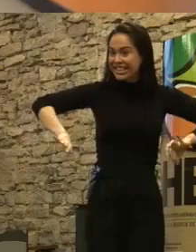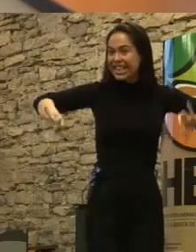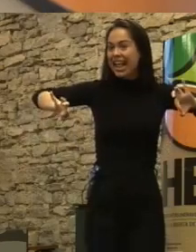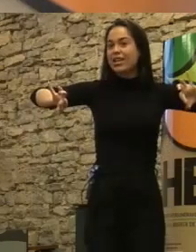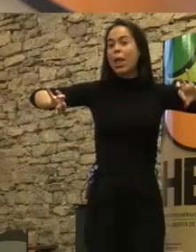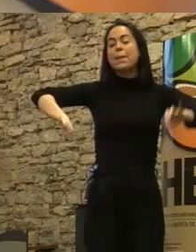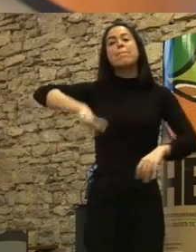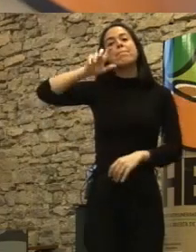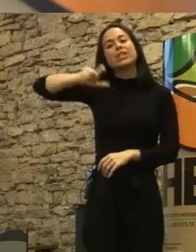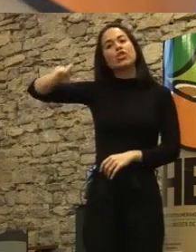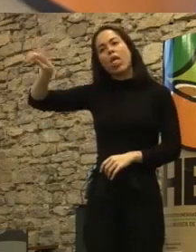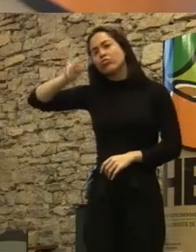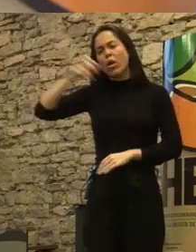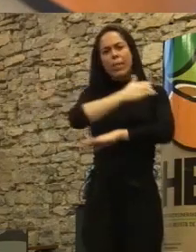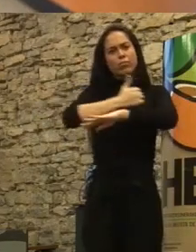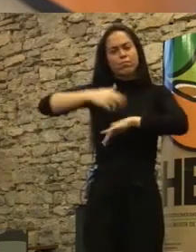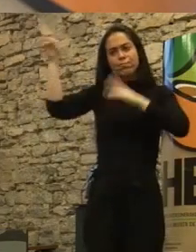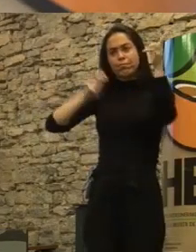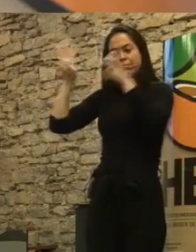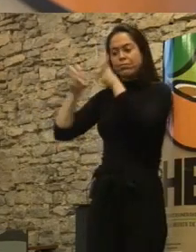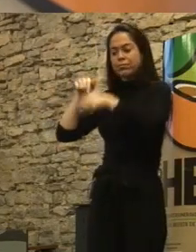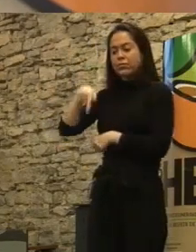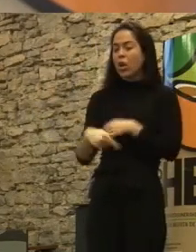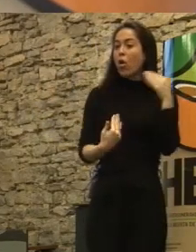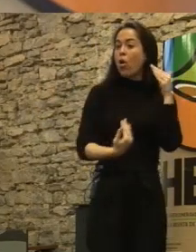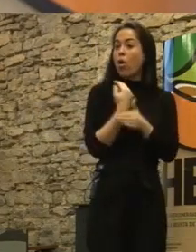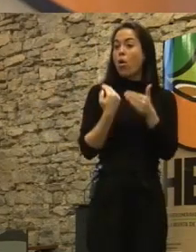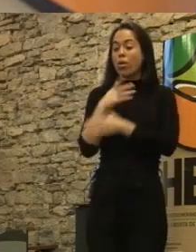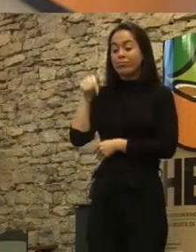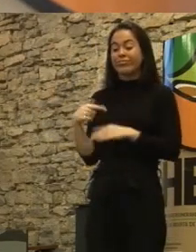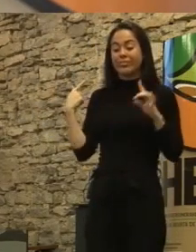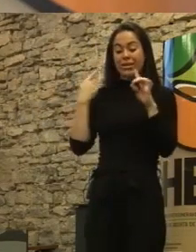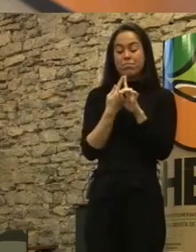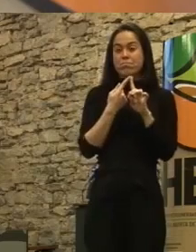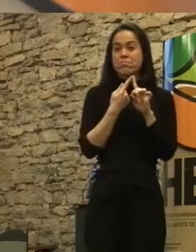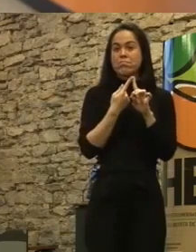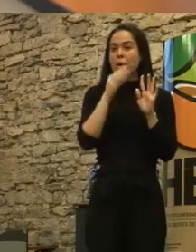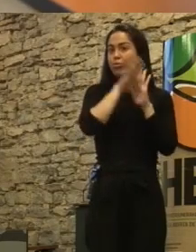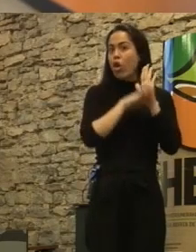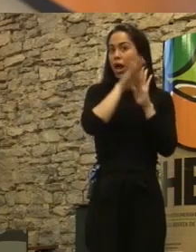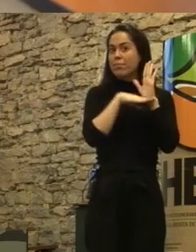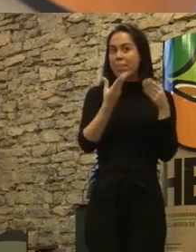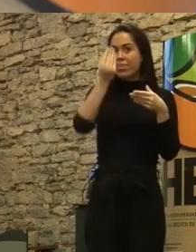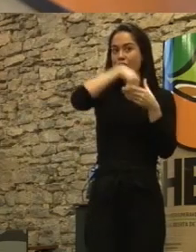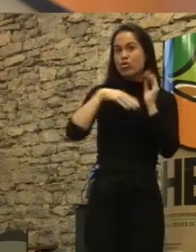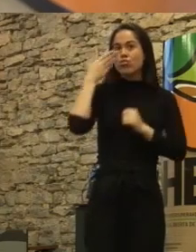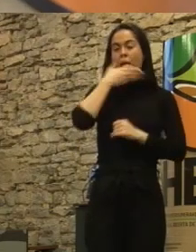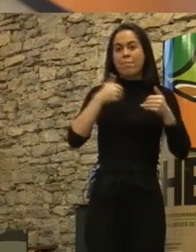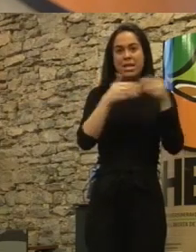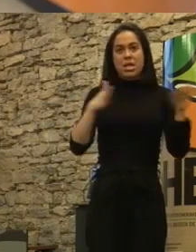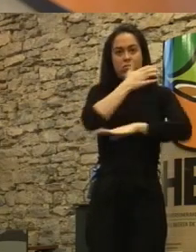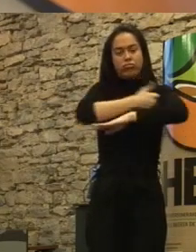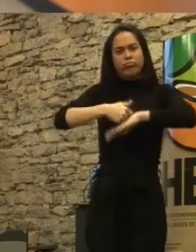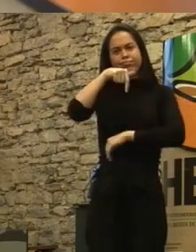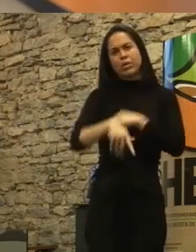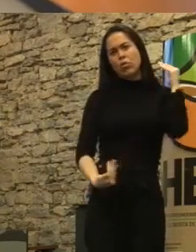otras ciudades. Una jornada que forma parte de la programación de este curso de la Escuela Abierta de la Ciudadanía. La jornada de hoy